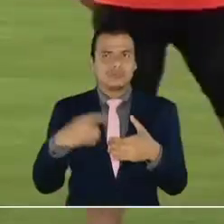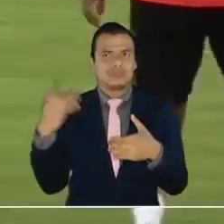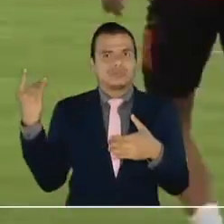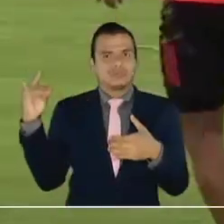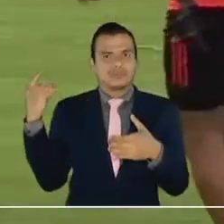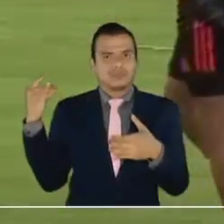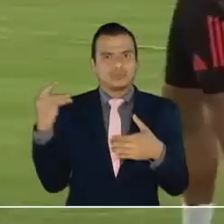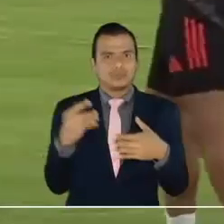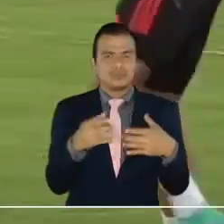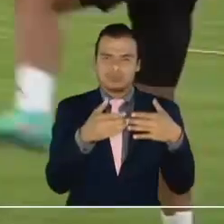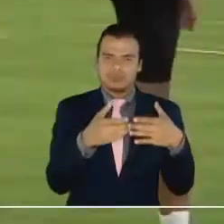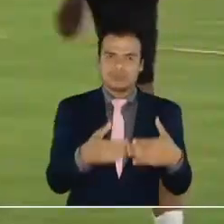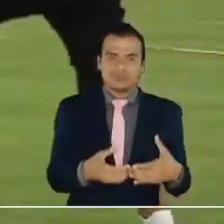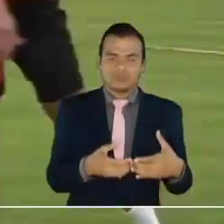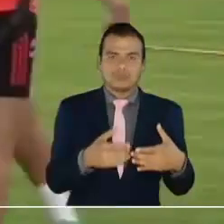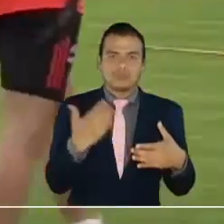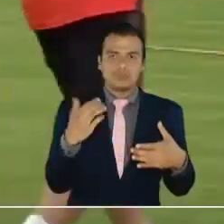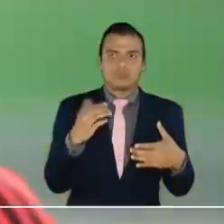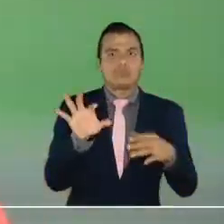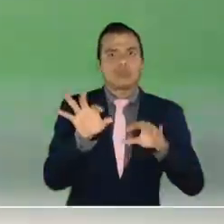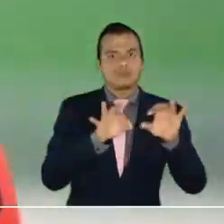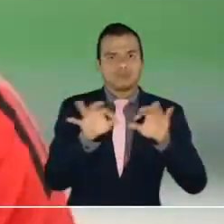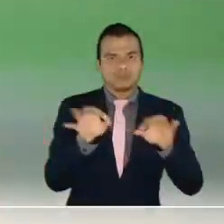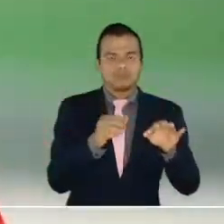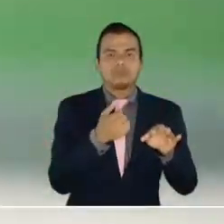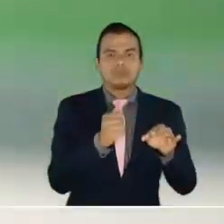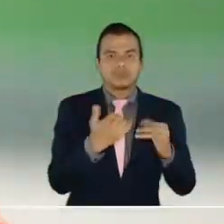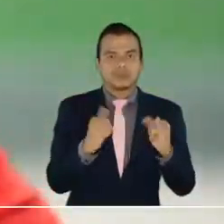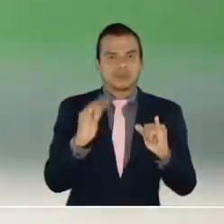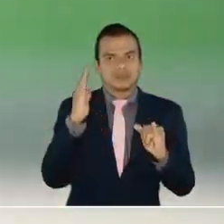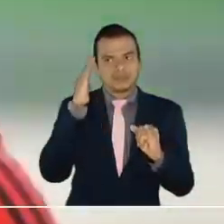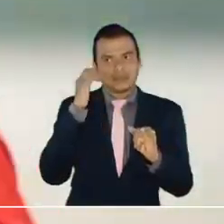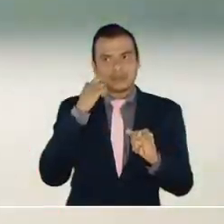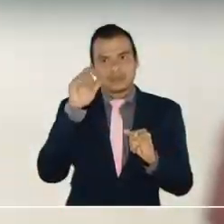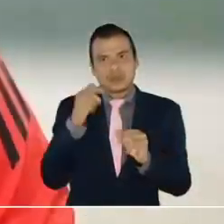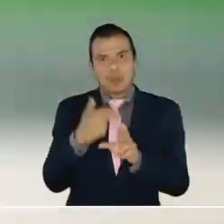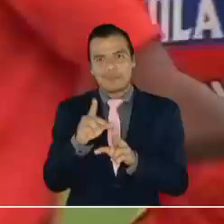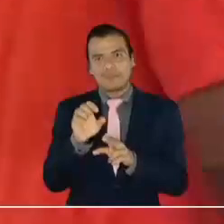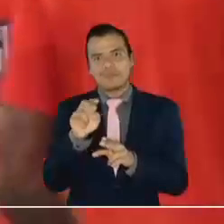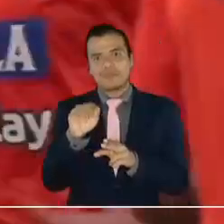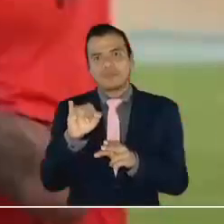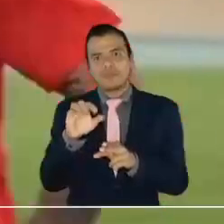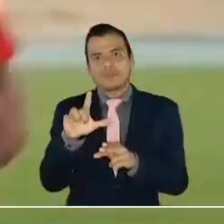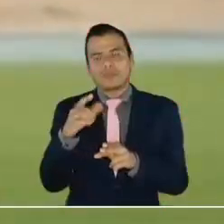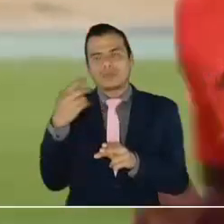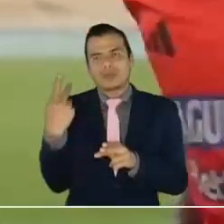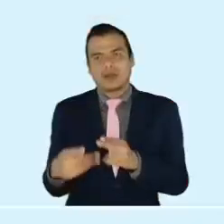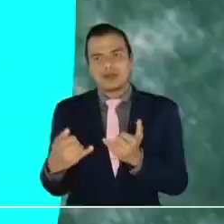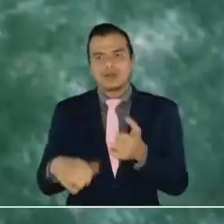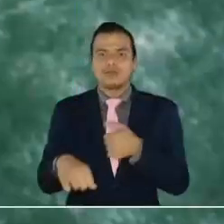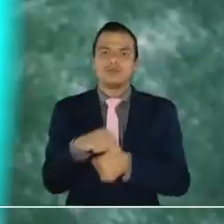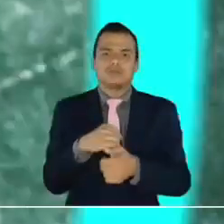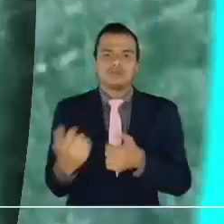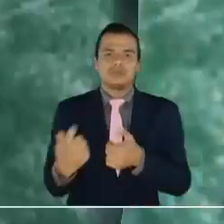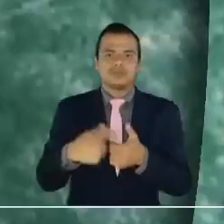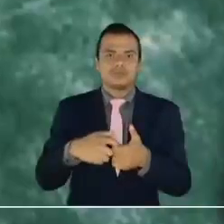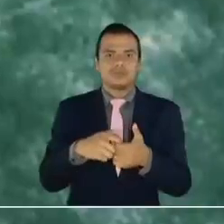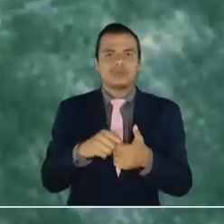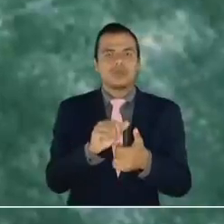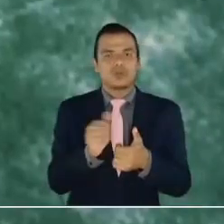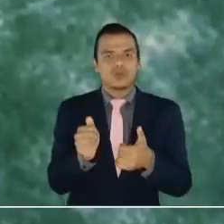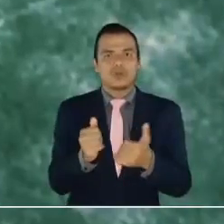llamó al lateral Andrés Román por la lesión de Daniel Muñoz. La tricolor completará hoy el grupo para enfrentar este jueves a Bolivia.